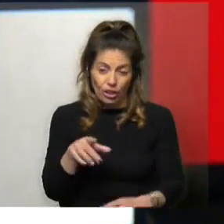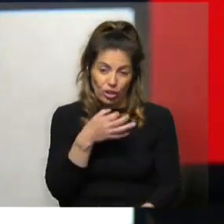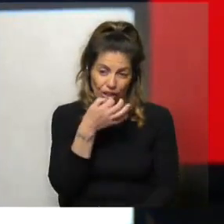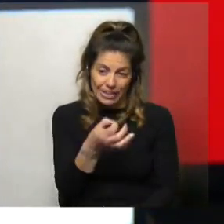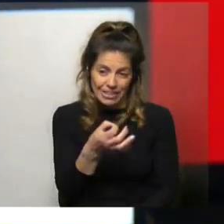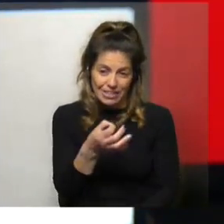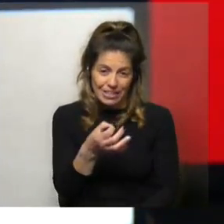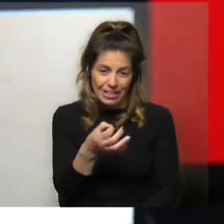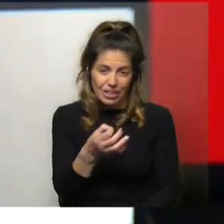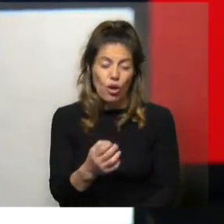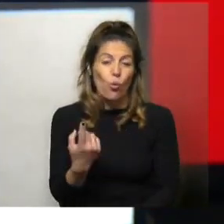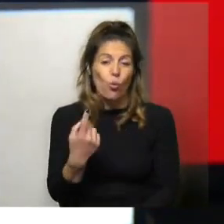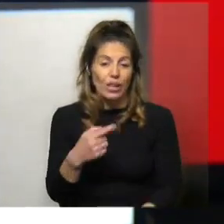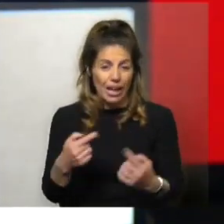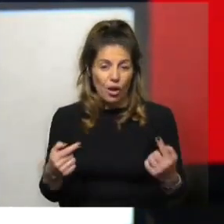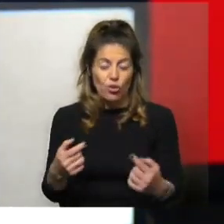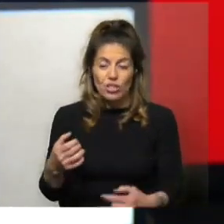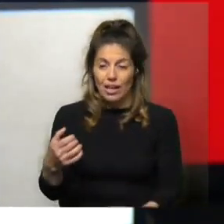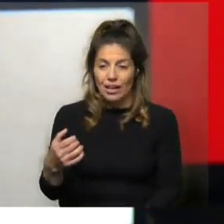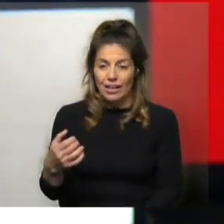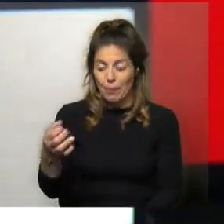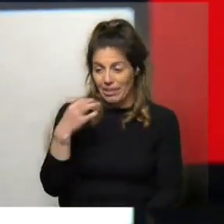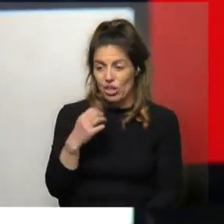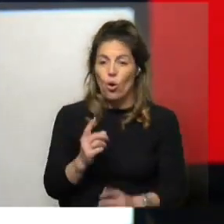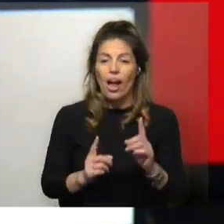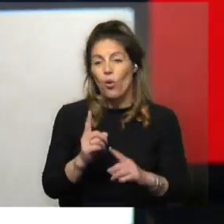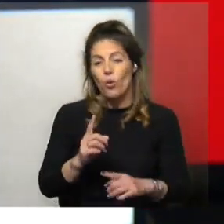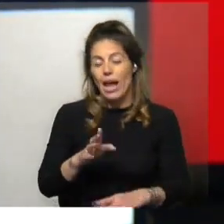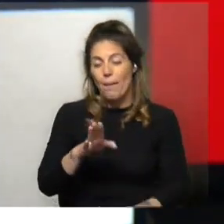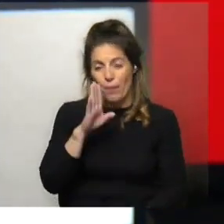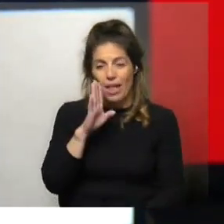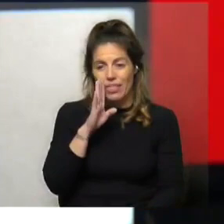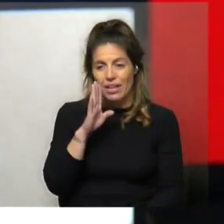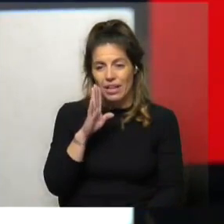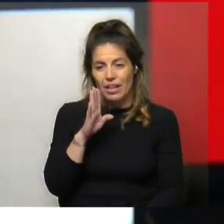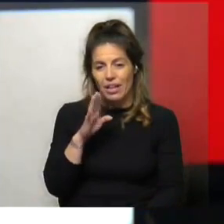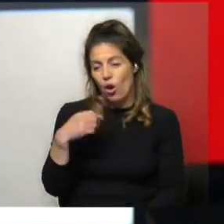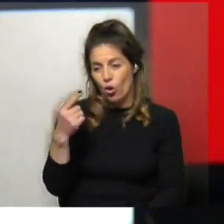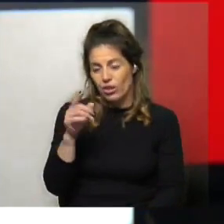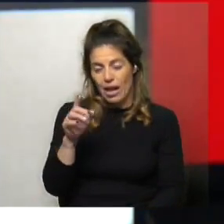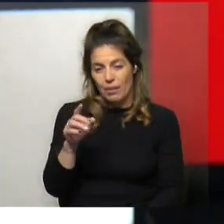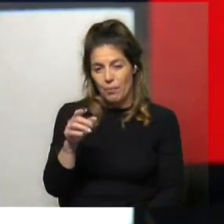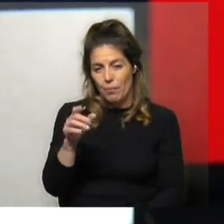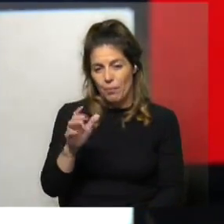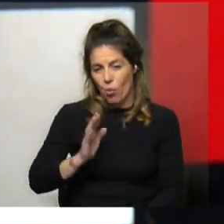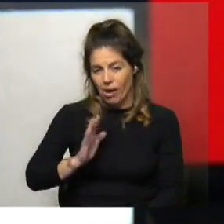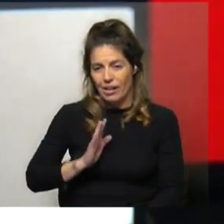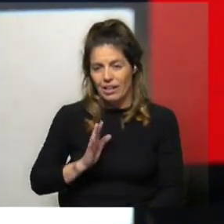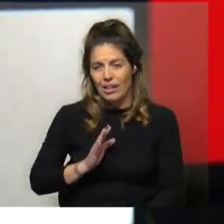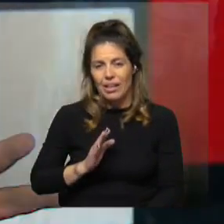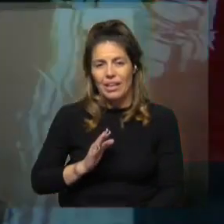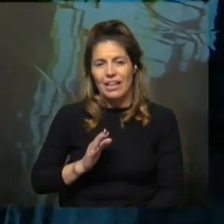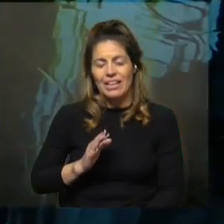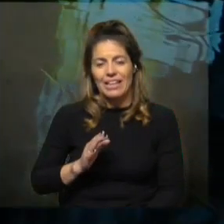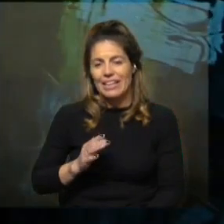Graciela una de las cosas que me han dicho alguna una madre alguna querida vieja es que tienen algunas no sé si es el caso bloqueado el